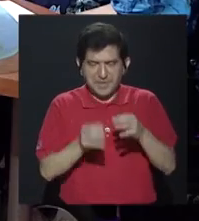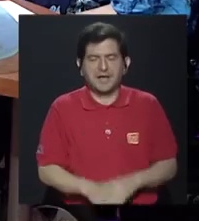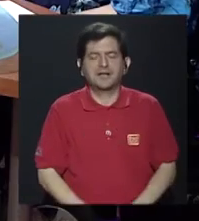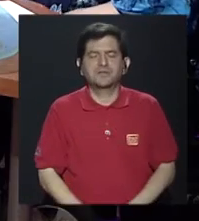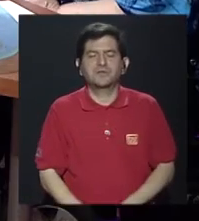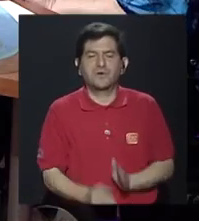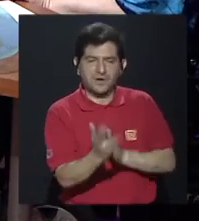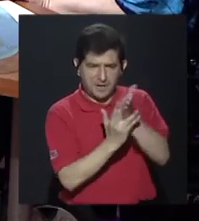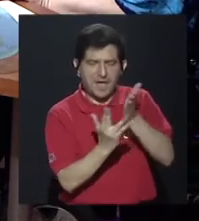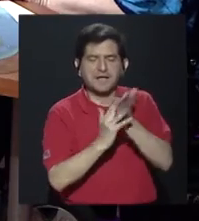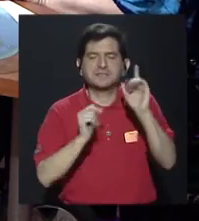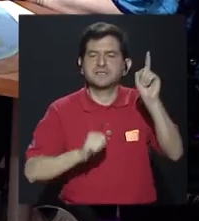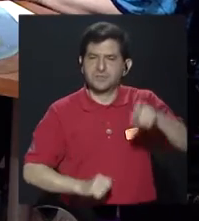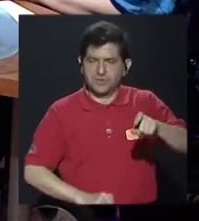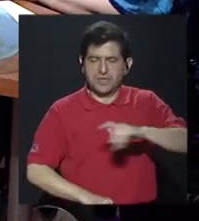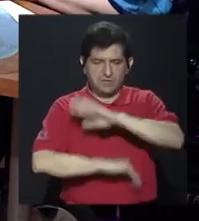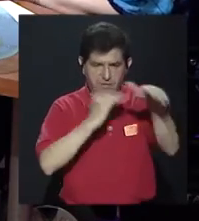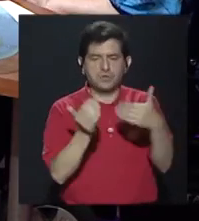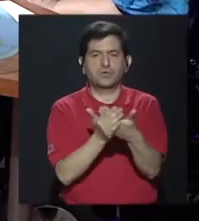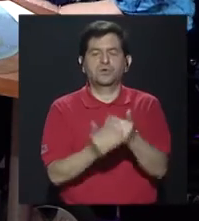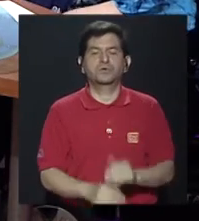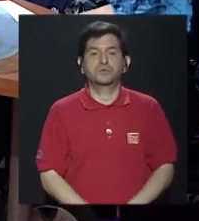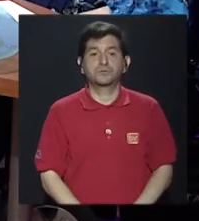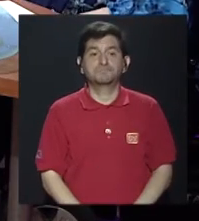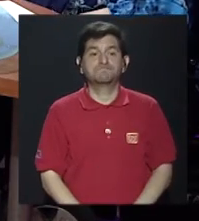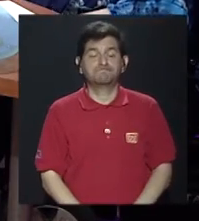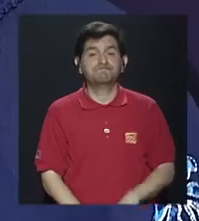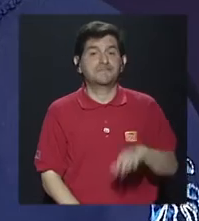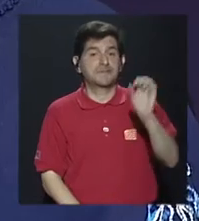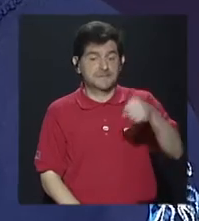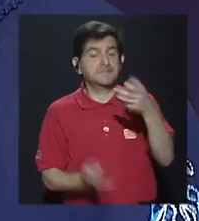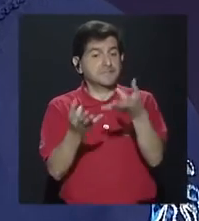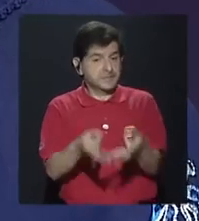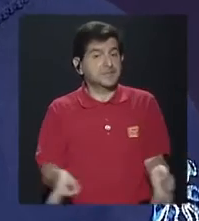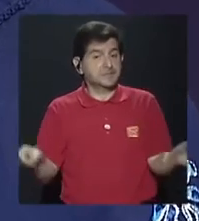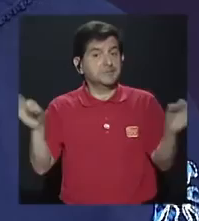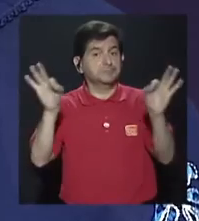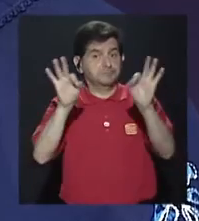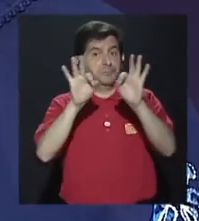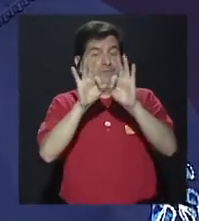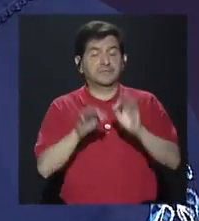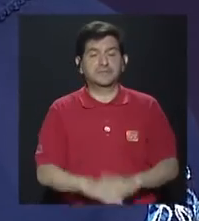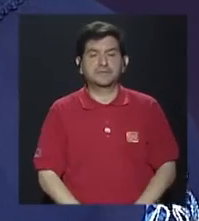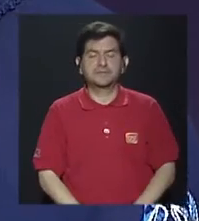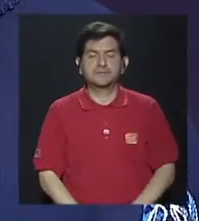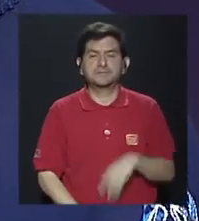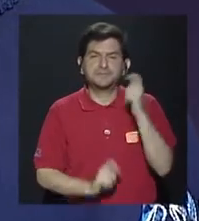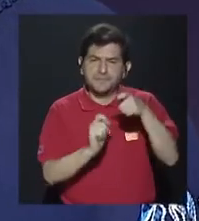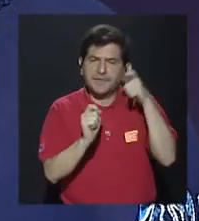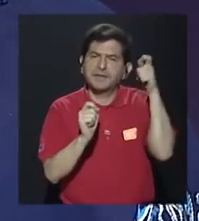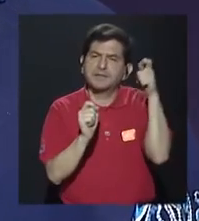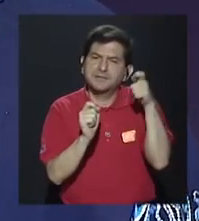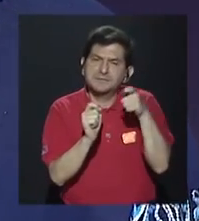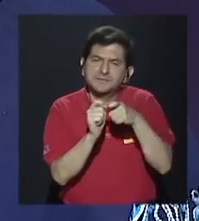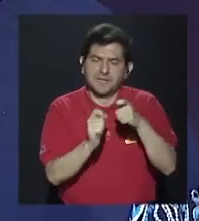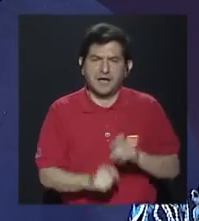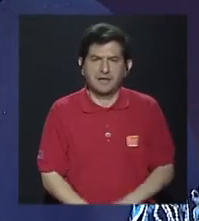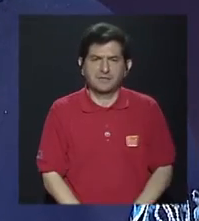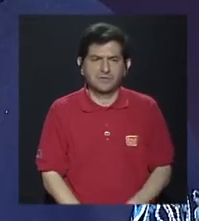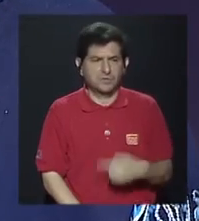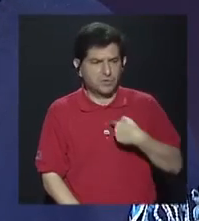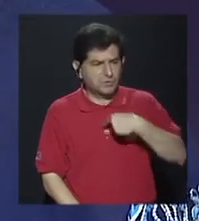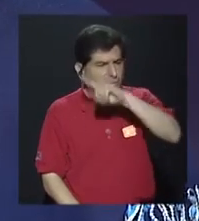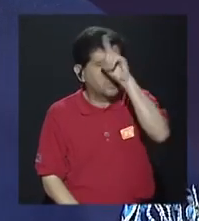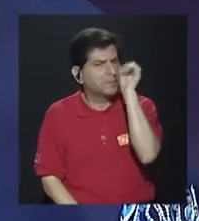accesibles. Sí, claro, perfecto. Es que es realmente muy importante y es precisamente esto me lleva